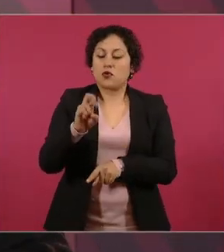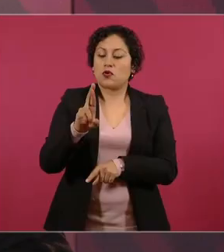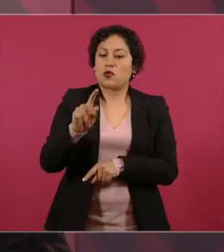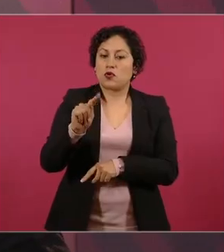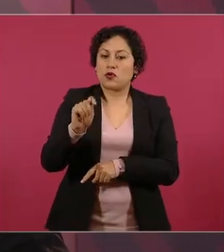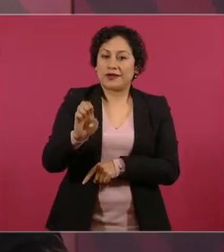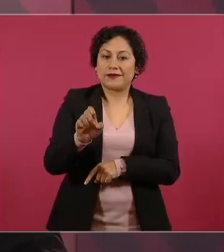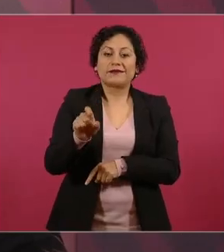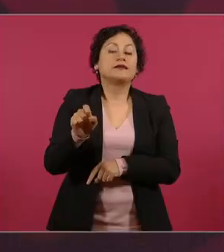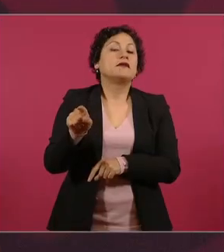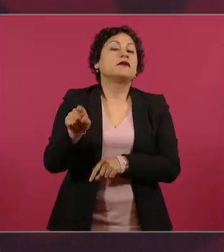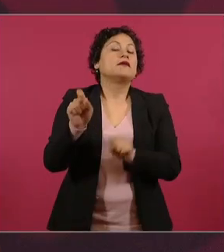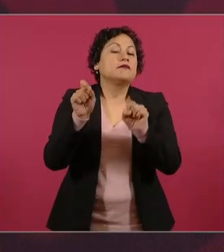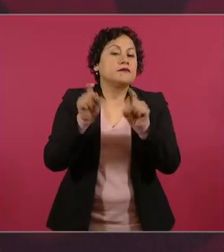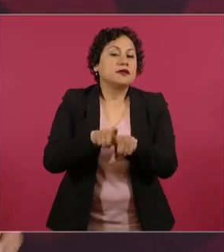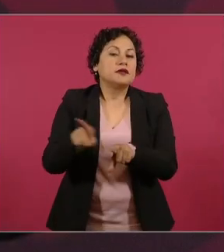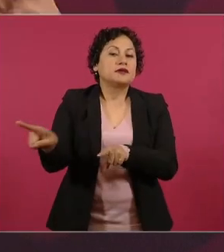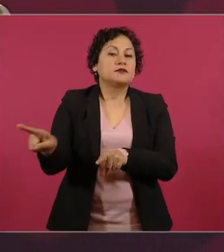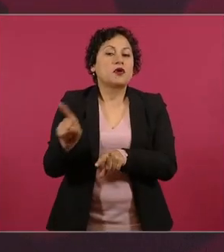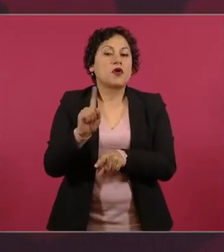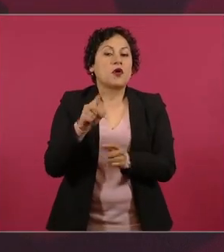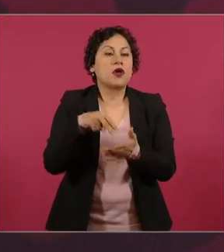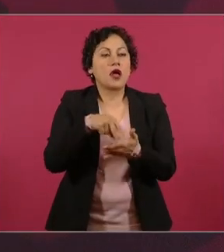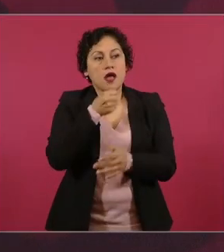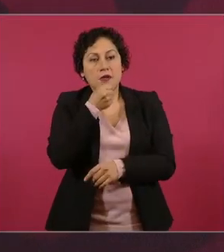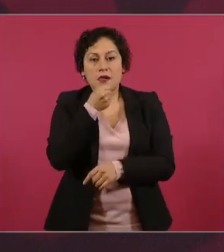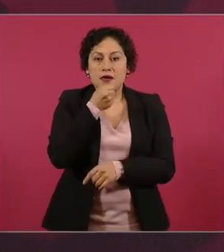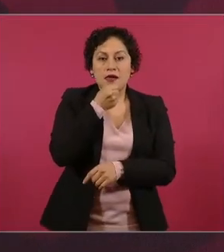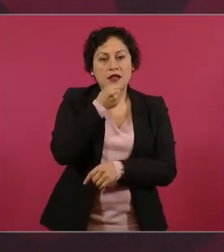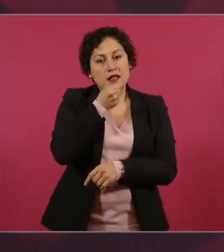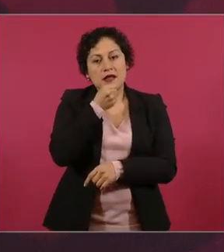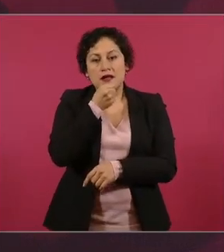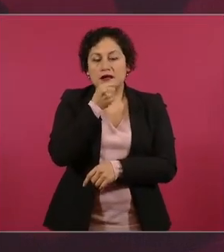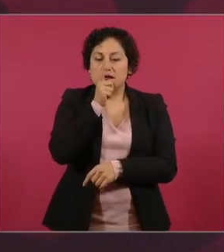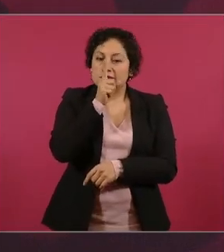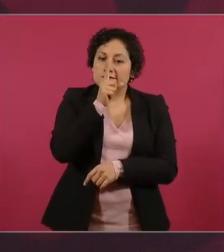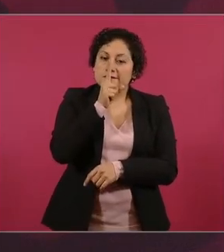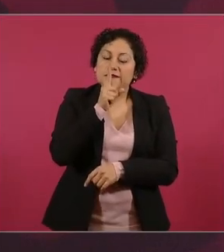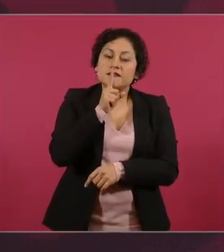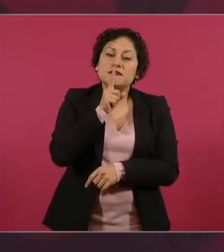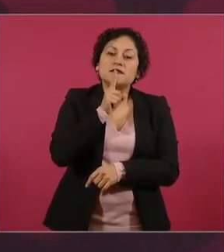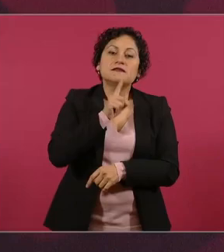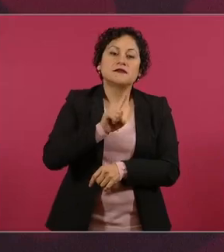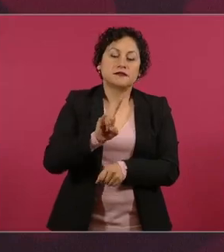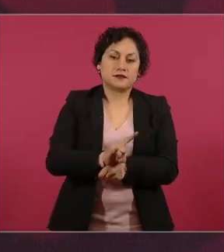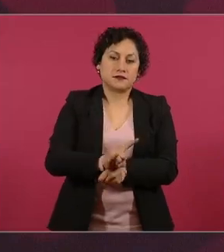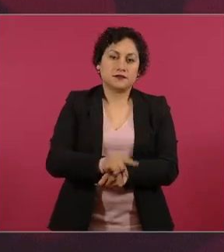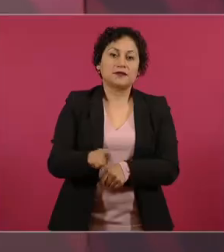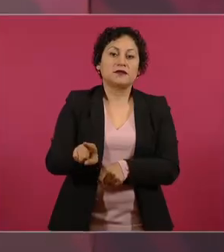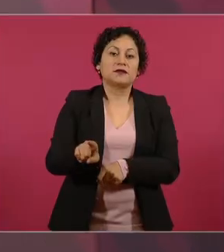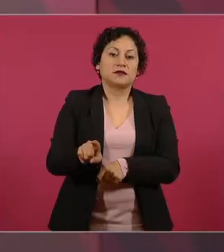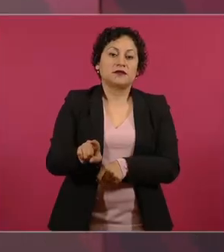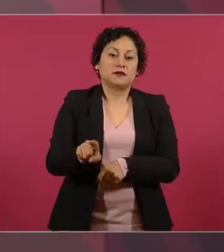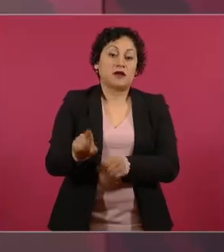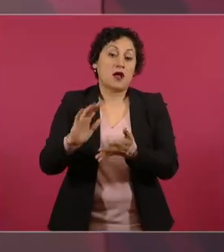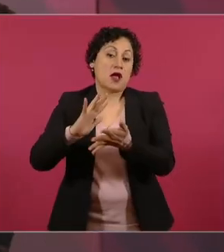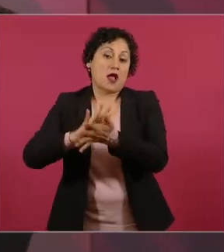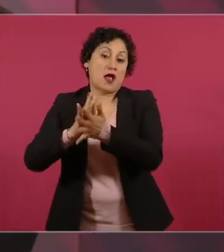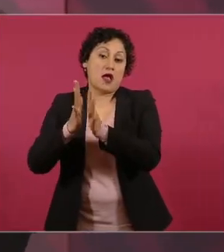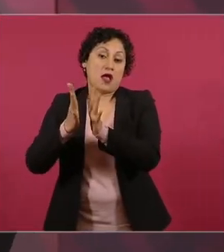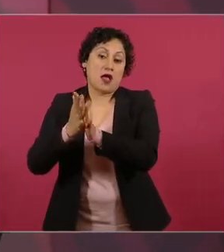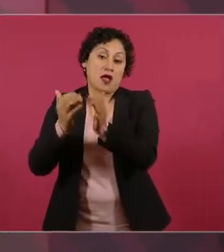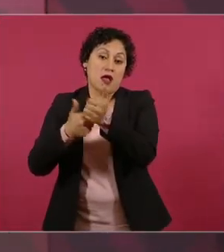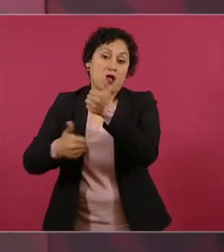Montaje en contubernio con los altos mandos de